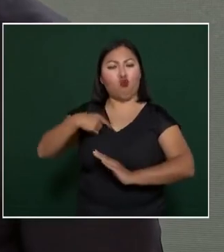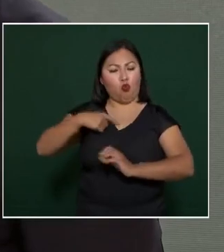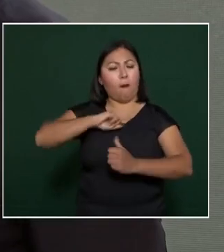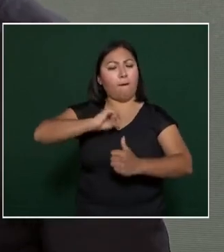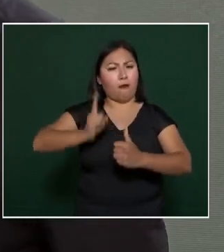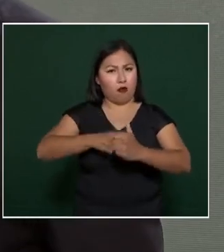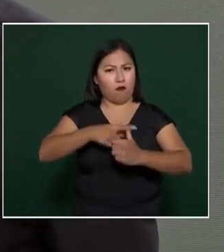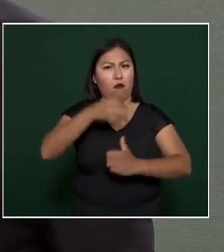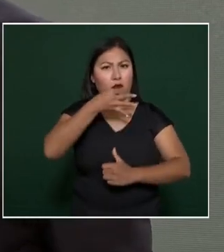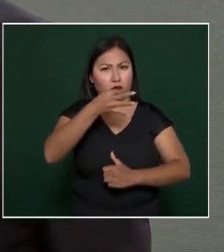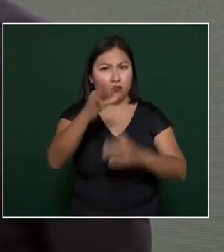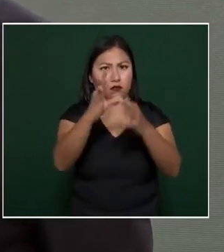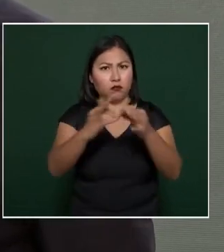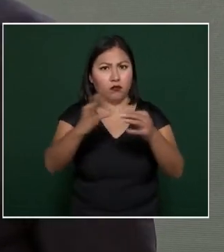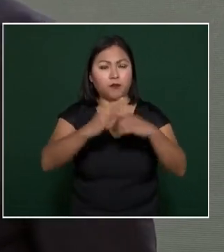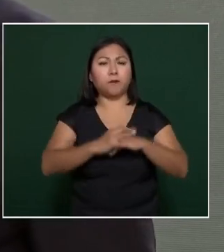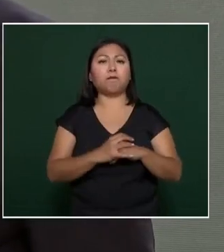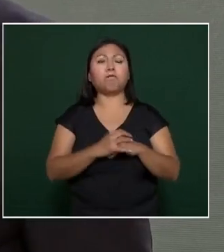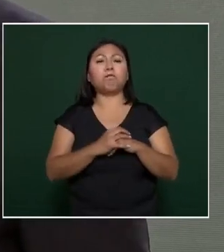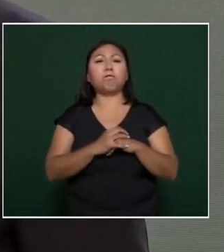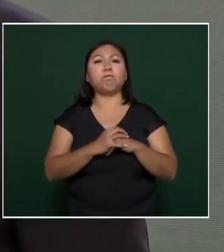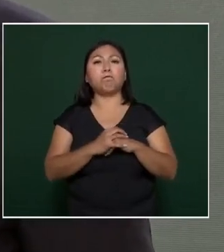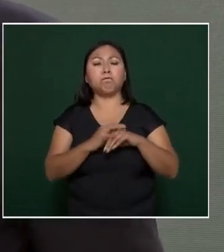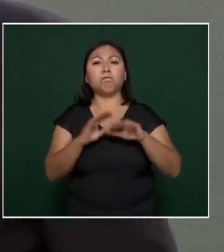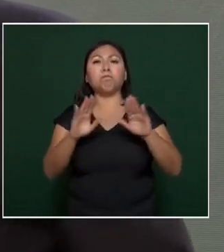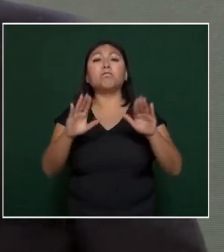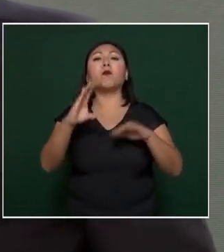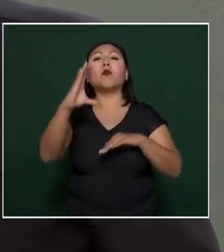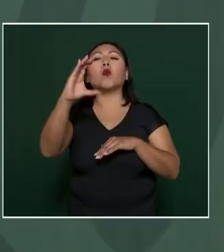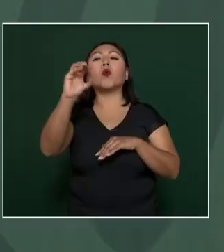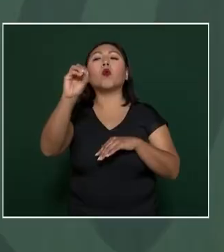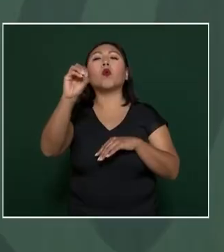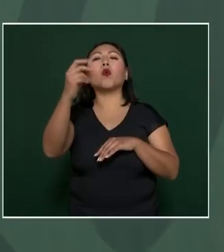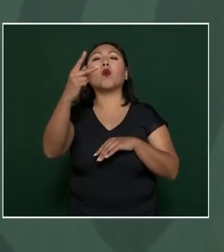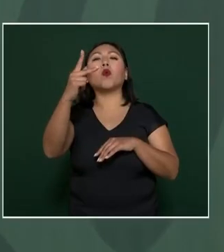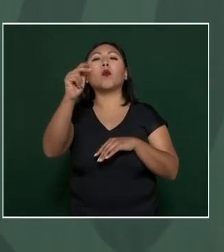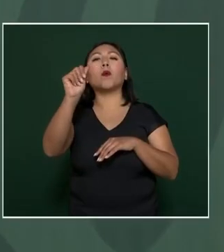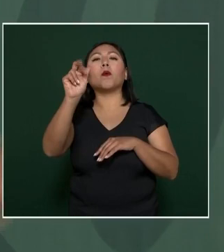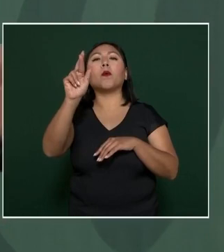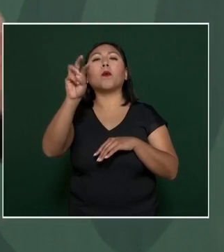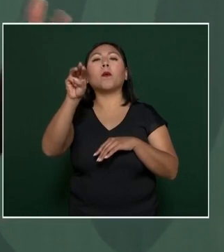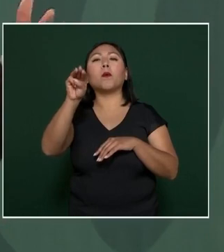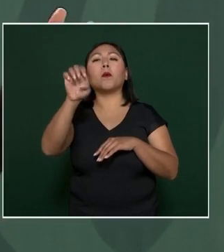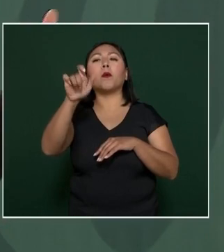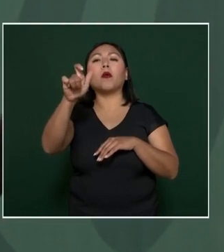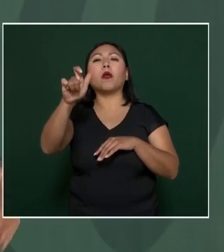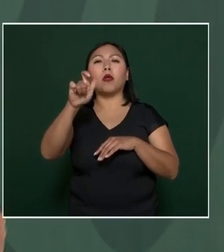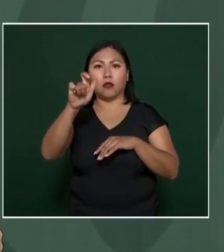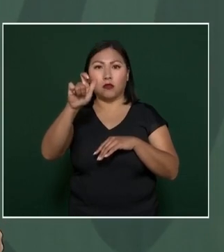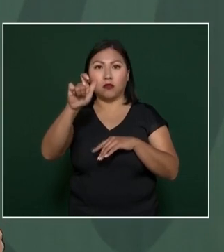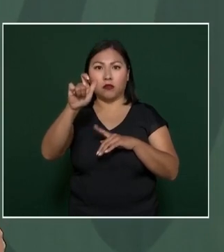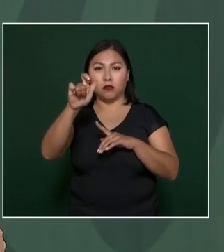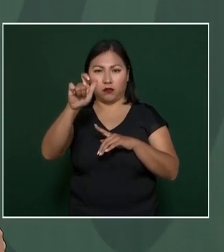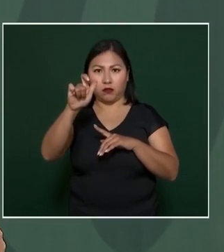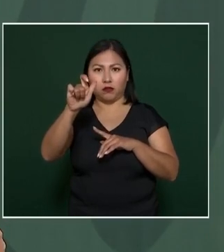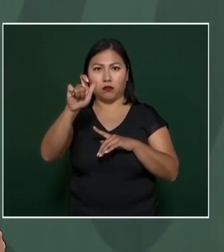para que hablemos con Claridad y esto también para que lo sepan los mismos